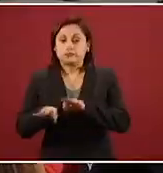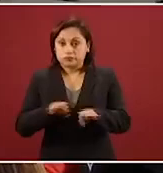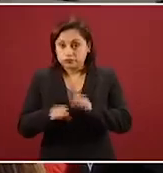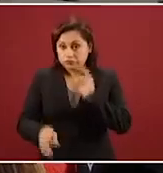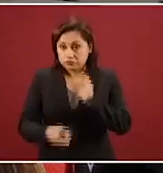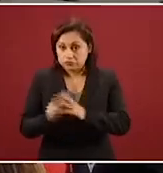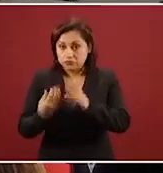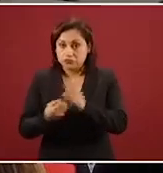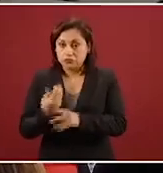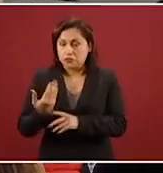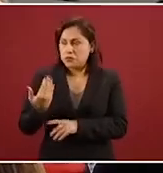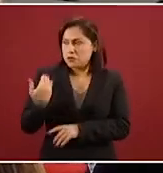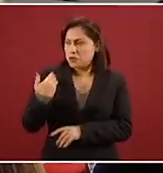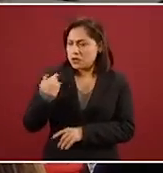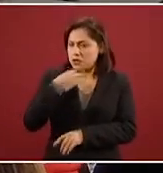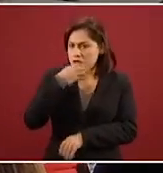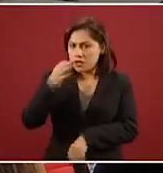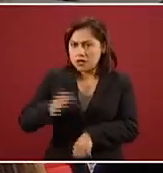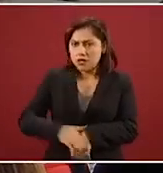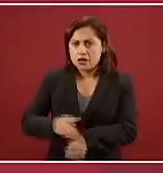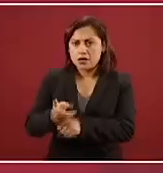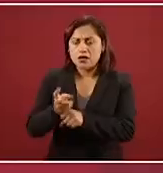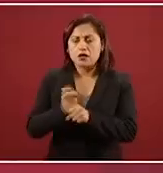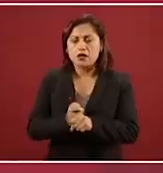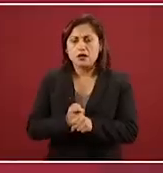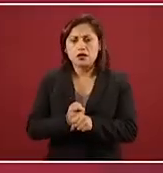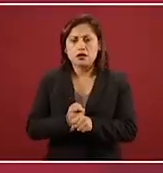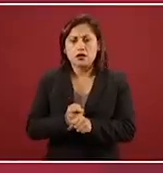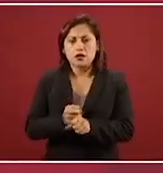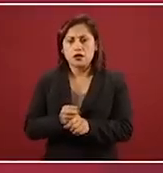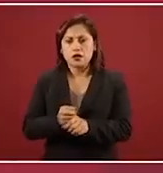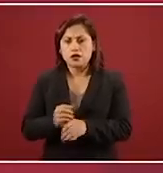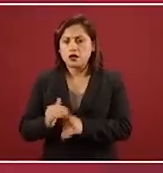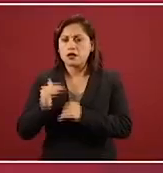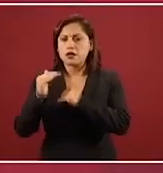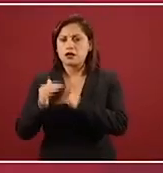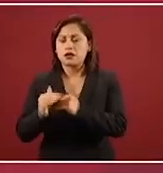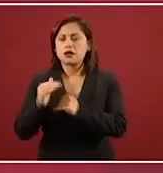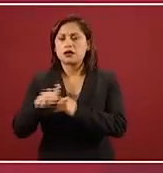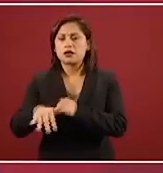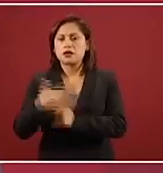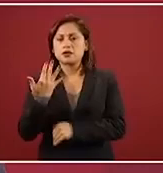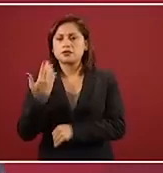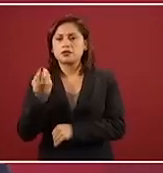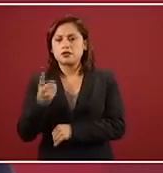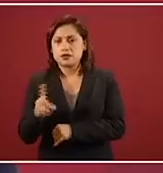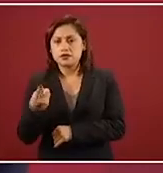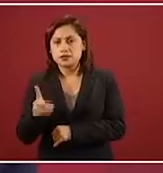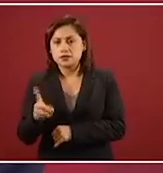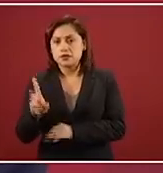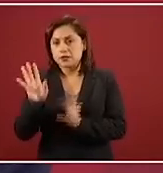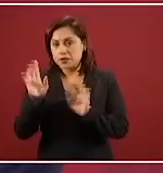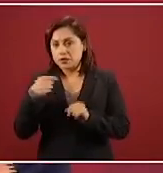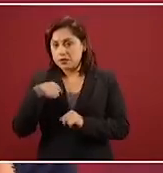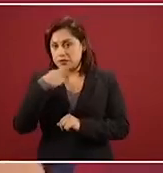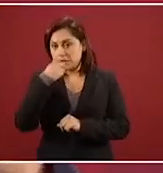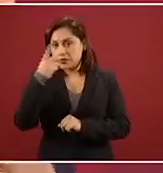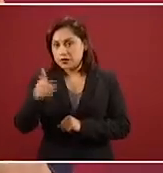hace algunos días, se acaba de cerrar el 15 de diciembre. Aprovecho para comentar, fue muy